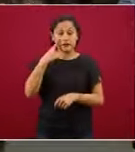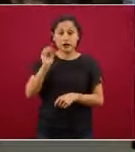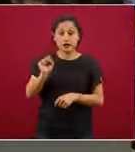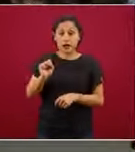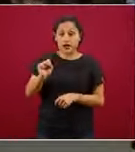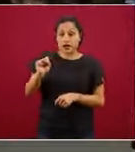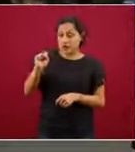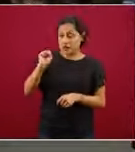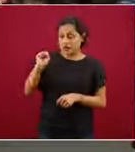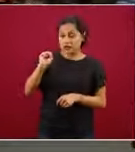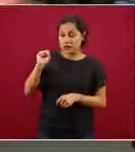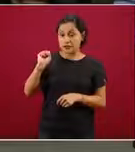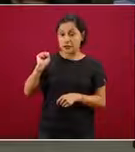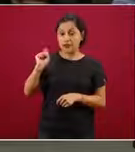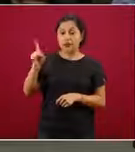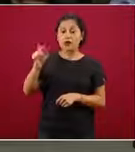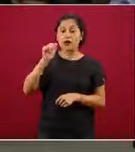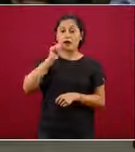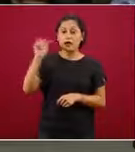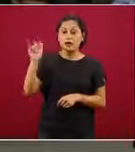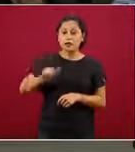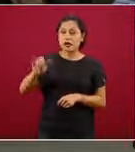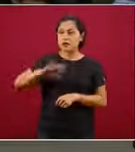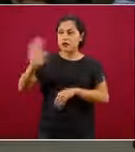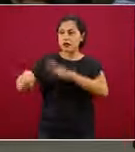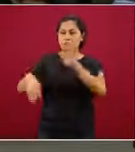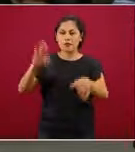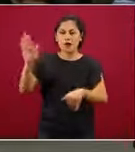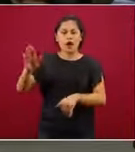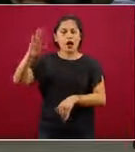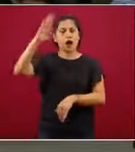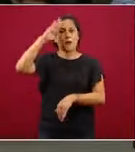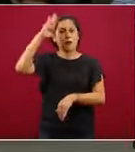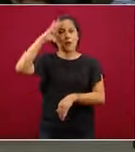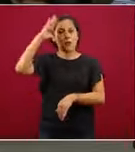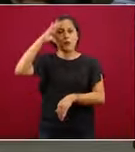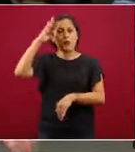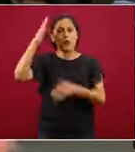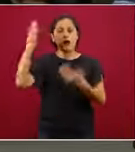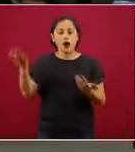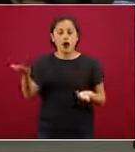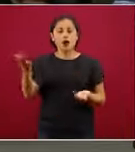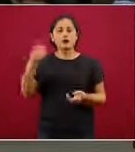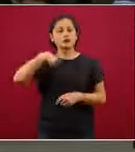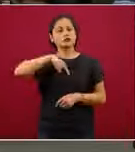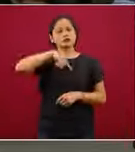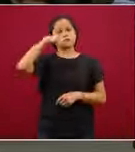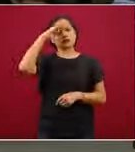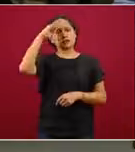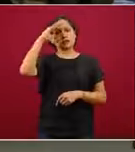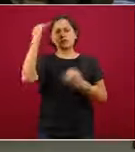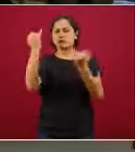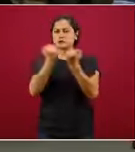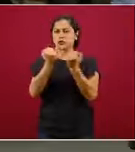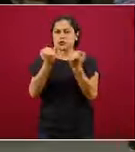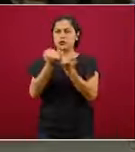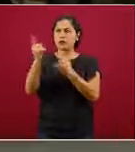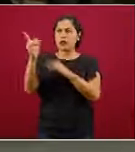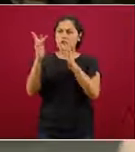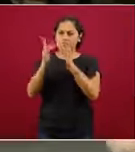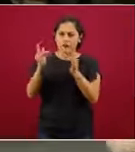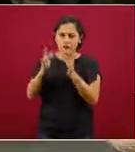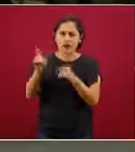los decesos en Italia, y bueno, todos nos imaginamos que iba a suceder esto, ¿no? Como ha sucedido. Se rebasó a Francia,